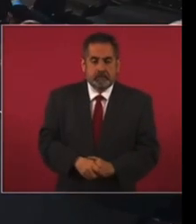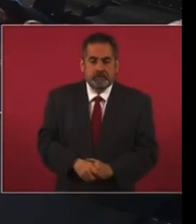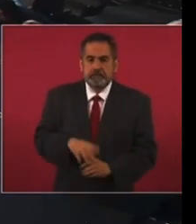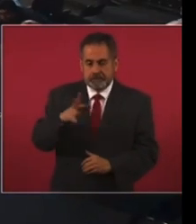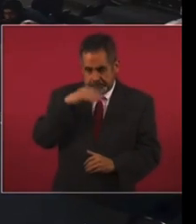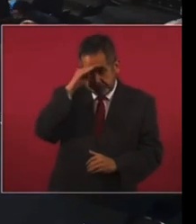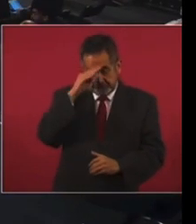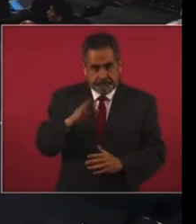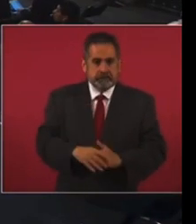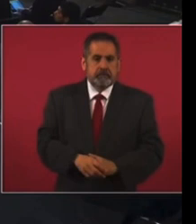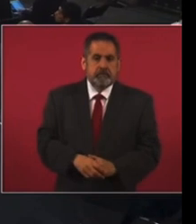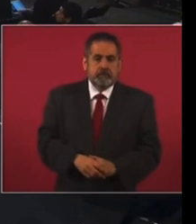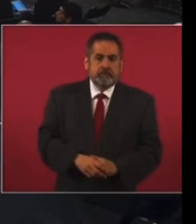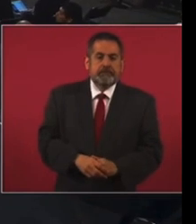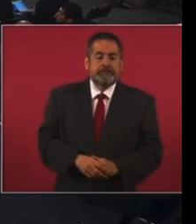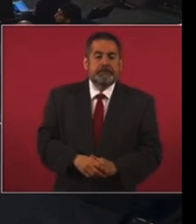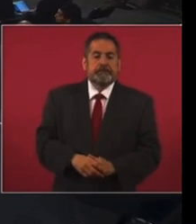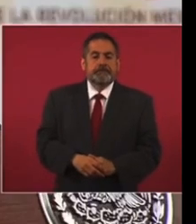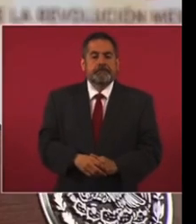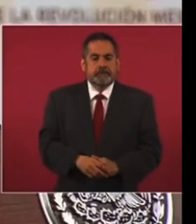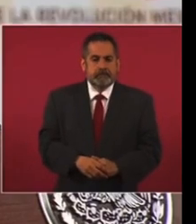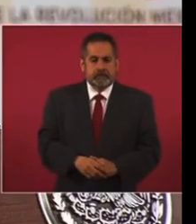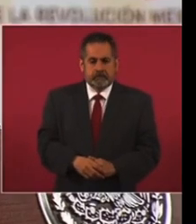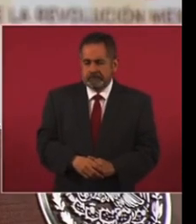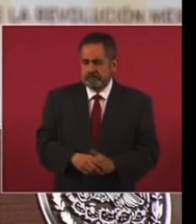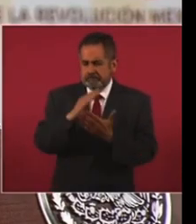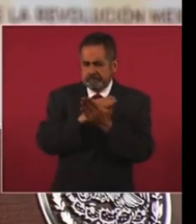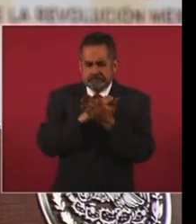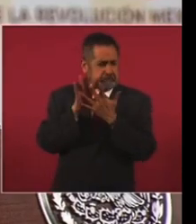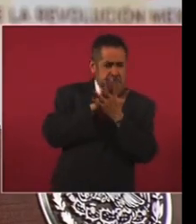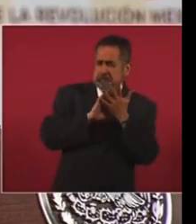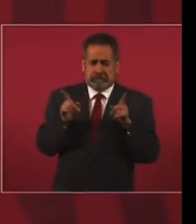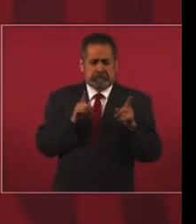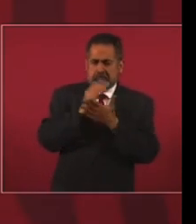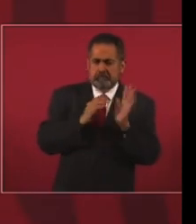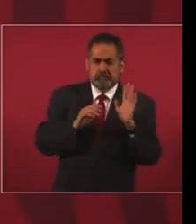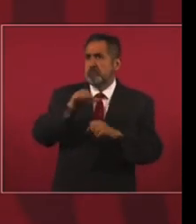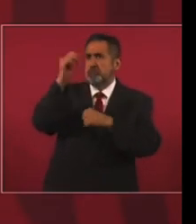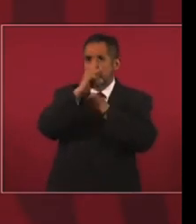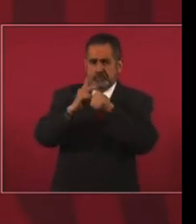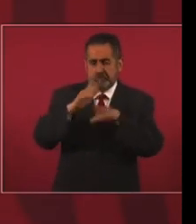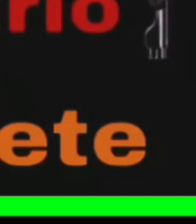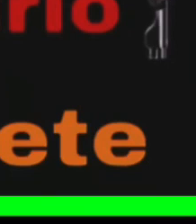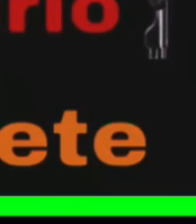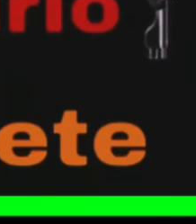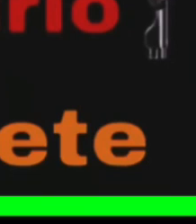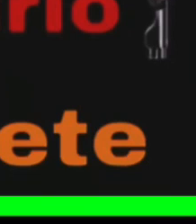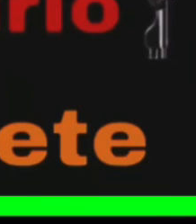que hay menos polarización en México que en otros países.